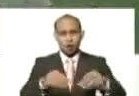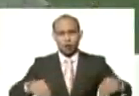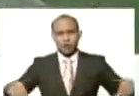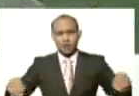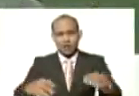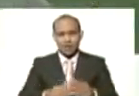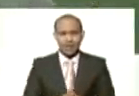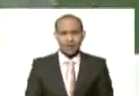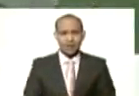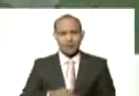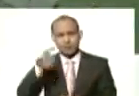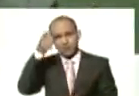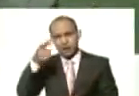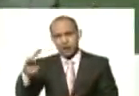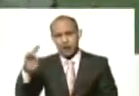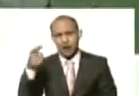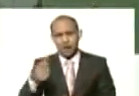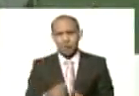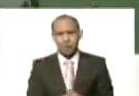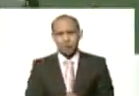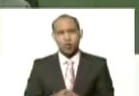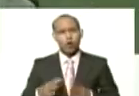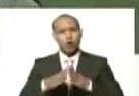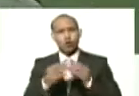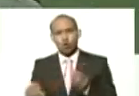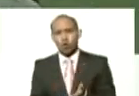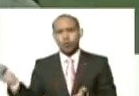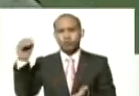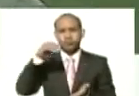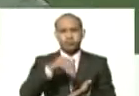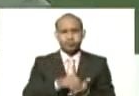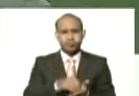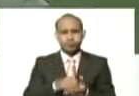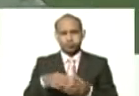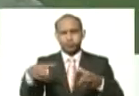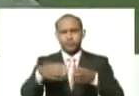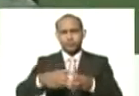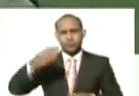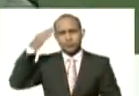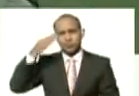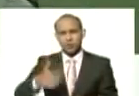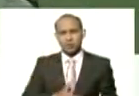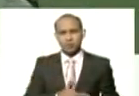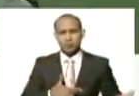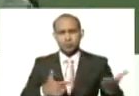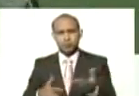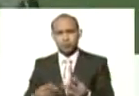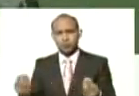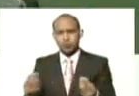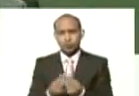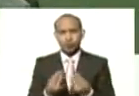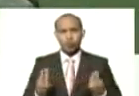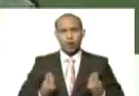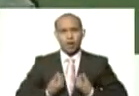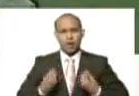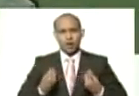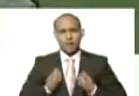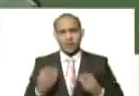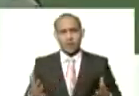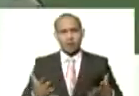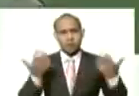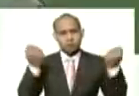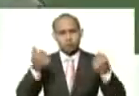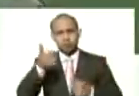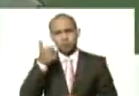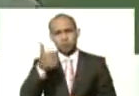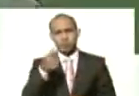terreno, bueno, todos hayamos regresado a nuestros cuarteles con el armamento y con la vida a salvo.